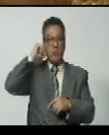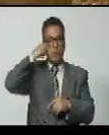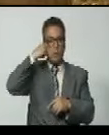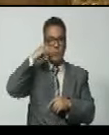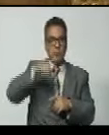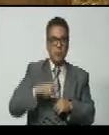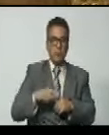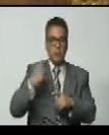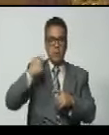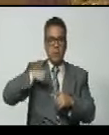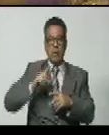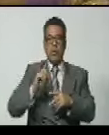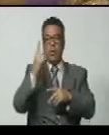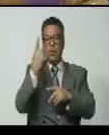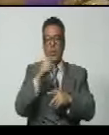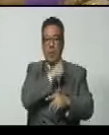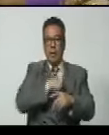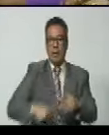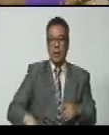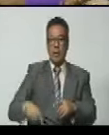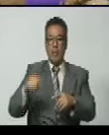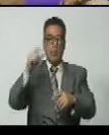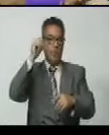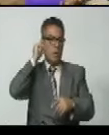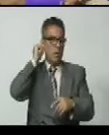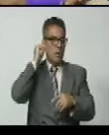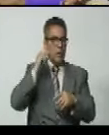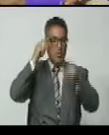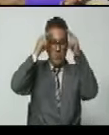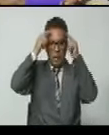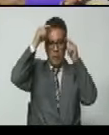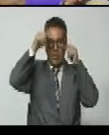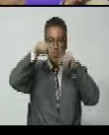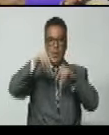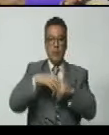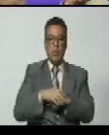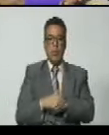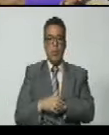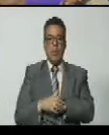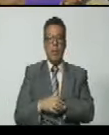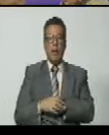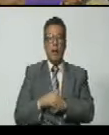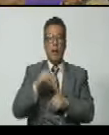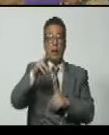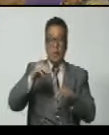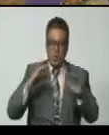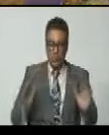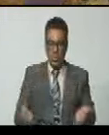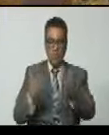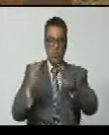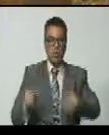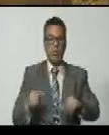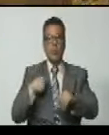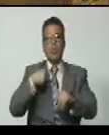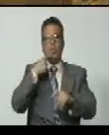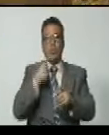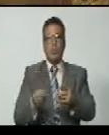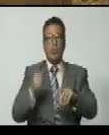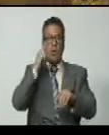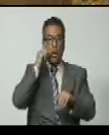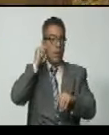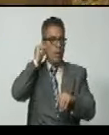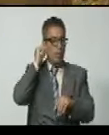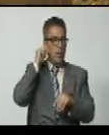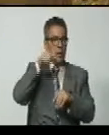recordar que existió el primer presidente feminista, Hugo Chávez. nos motivó, nos inspiró a hombres